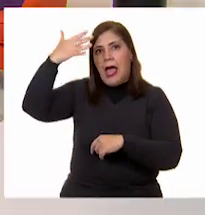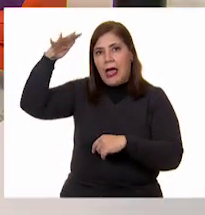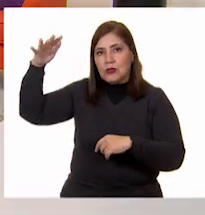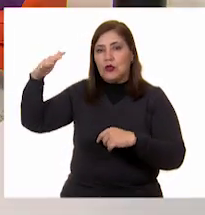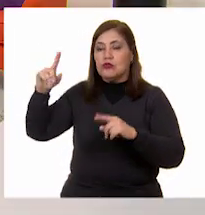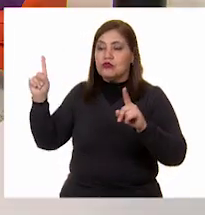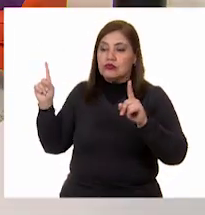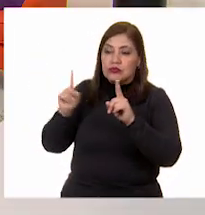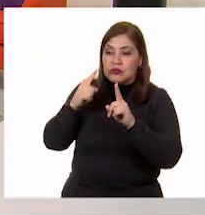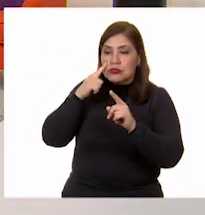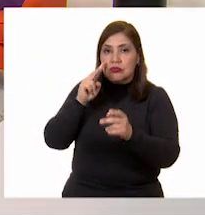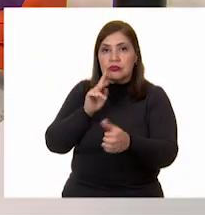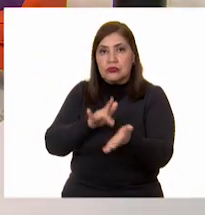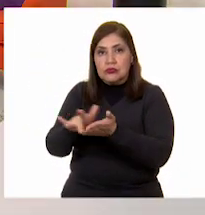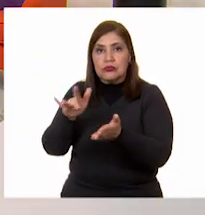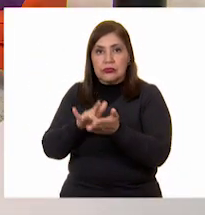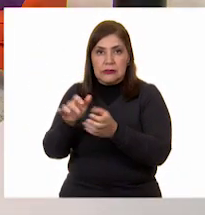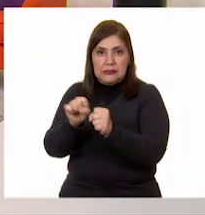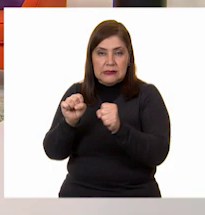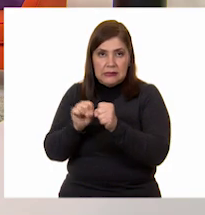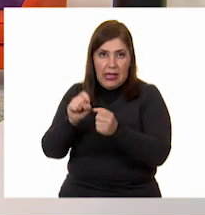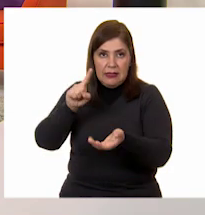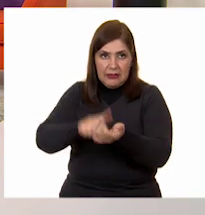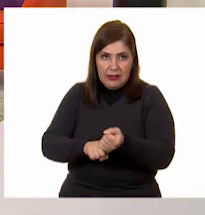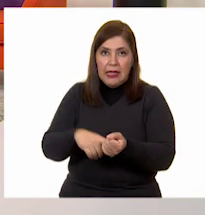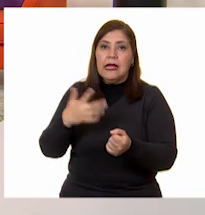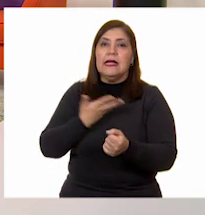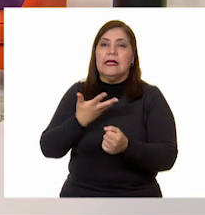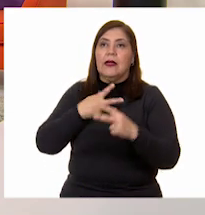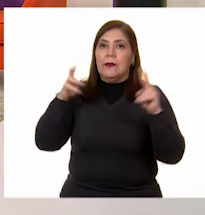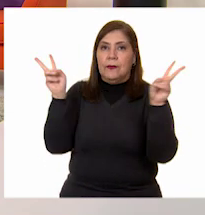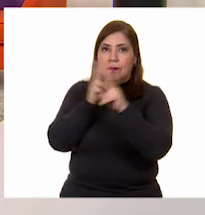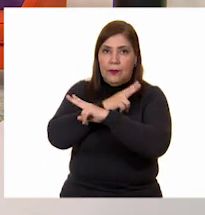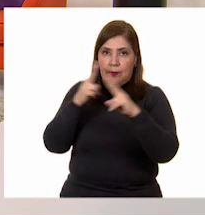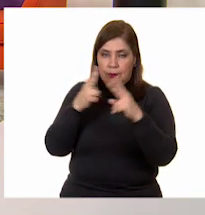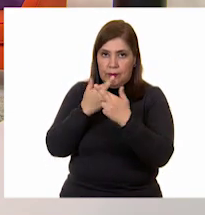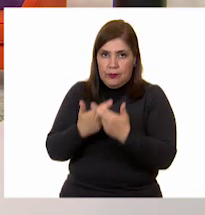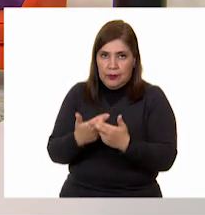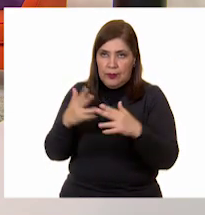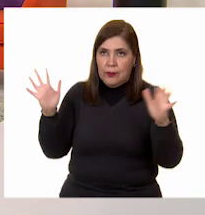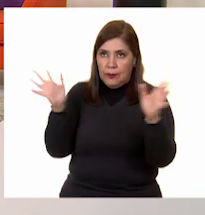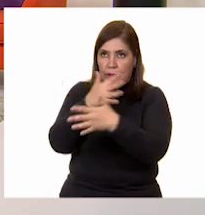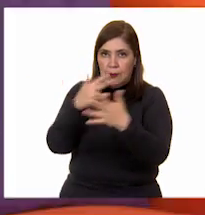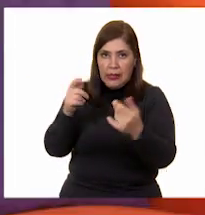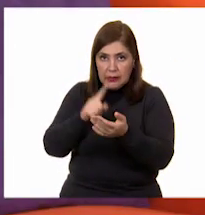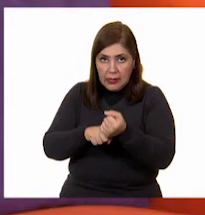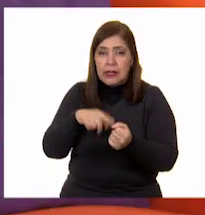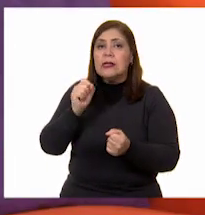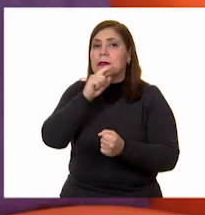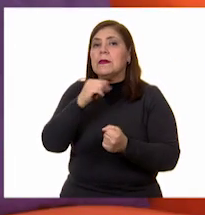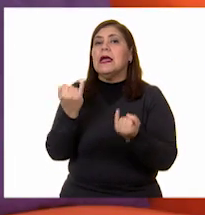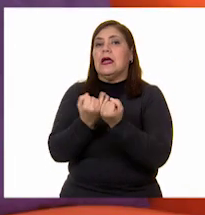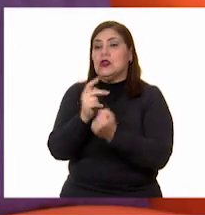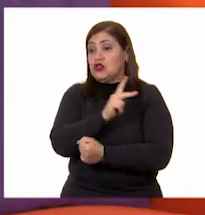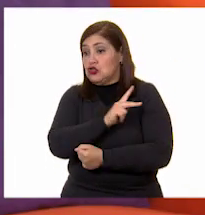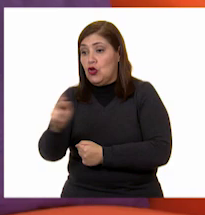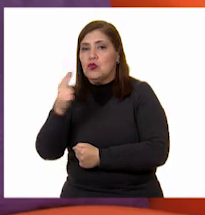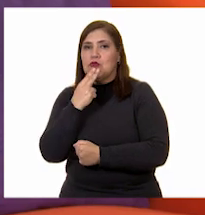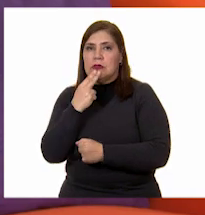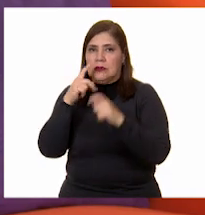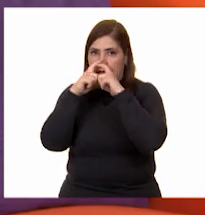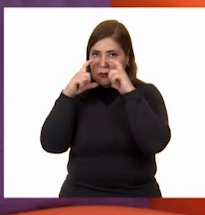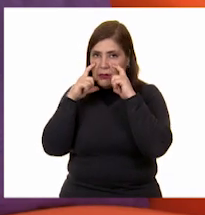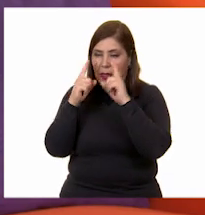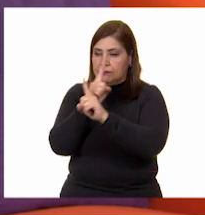salón de clases. Este tendría que contar con buena ventilación y, por supuesto, todos usar cubrebocas, cuidar la